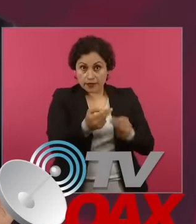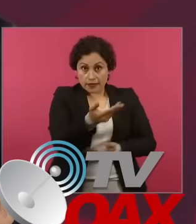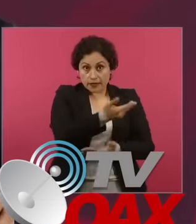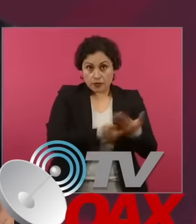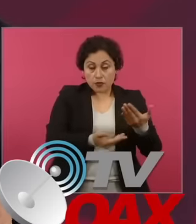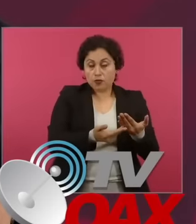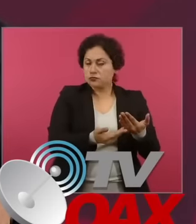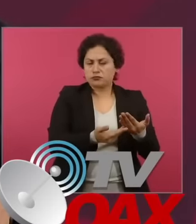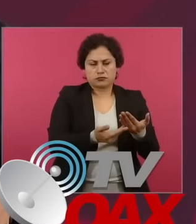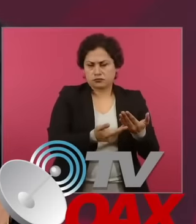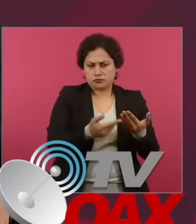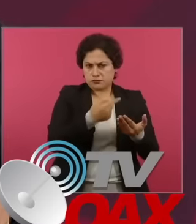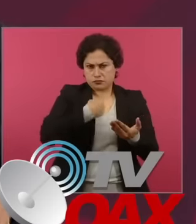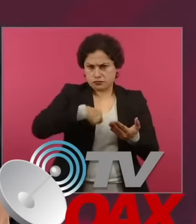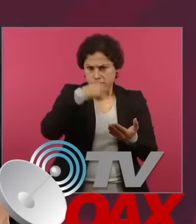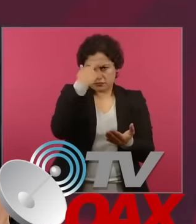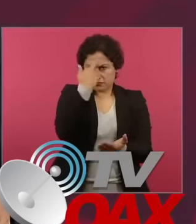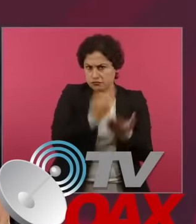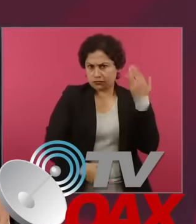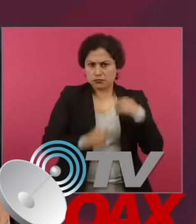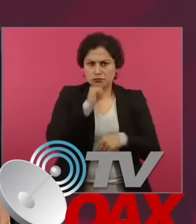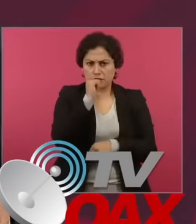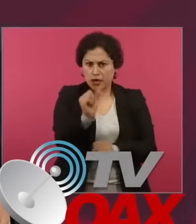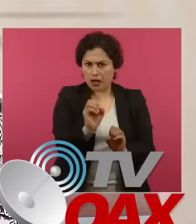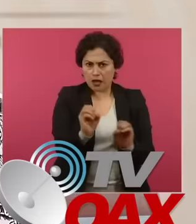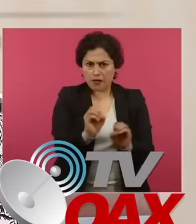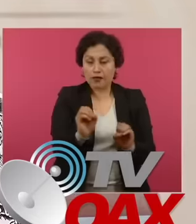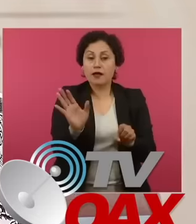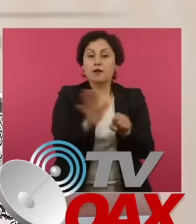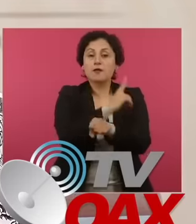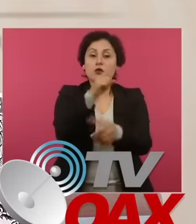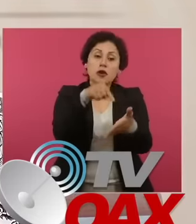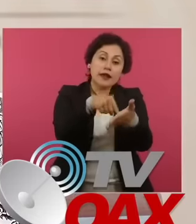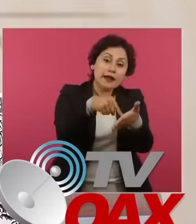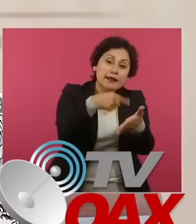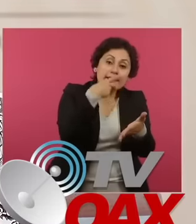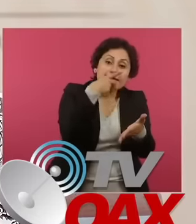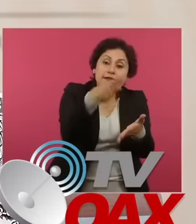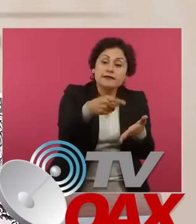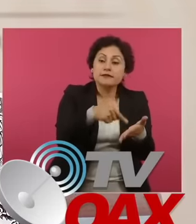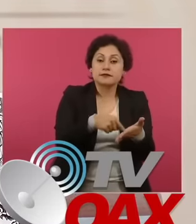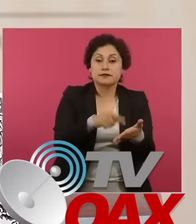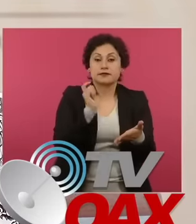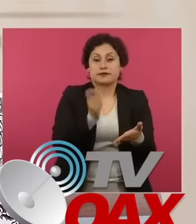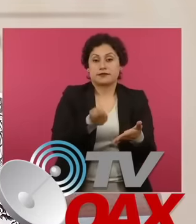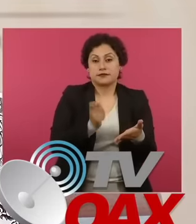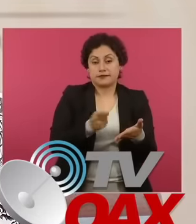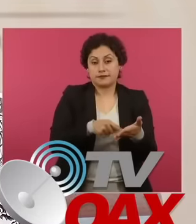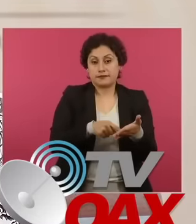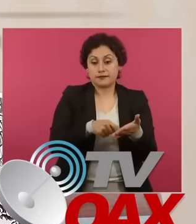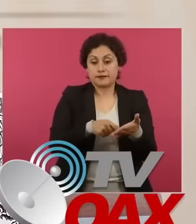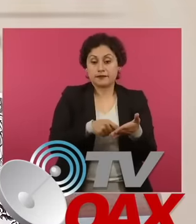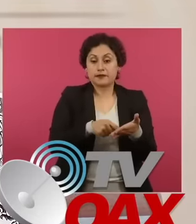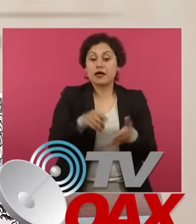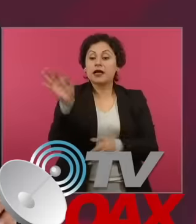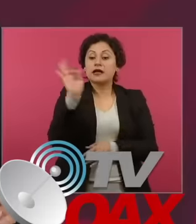Porque en el tratado se establece que cuando hay